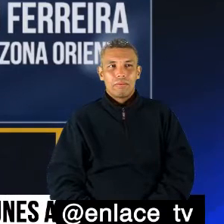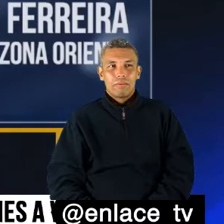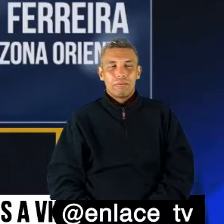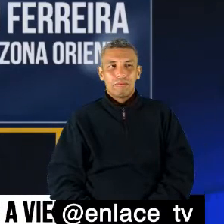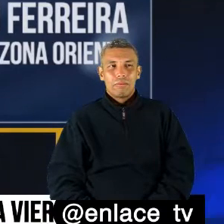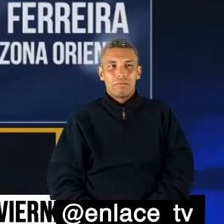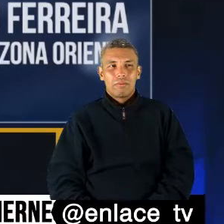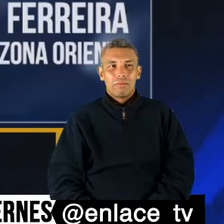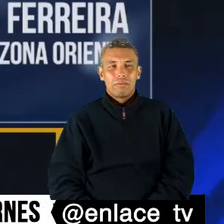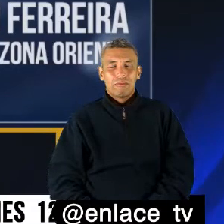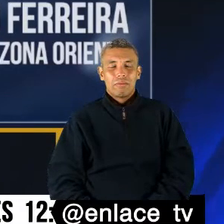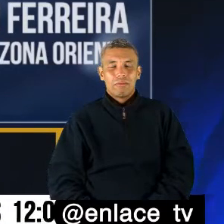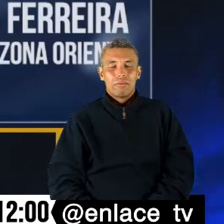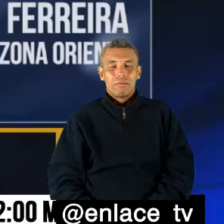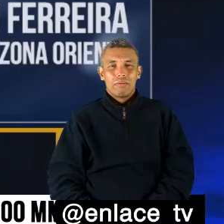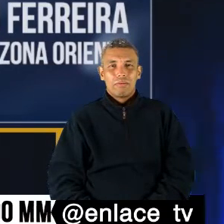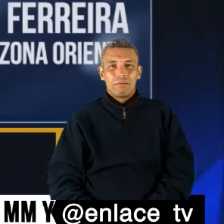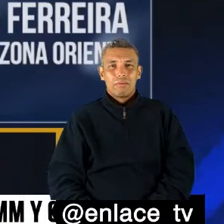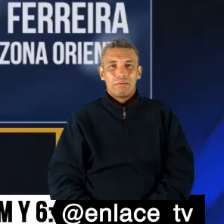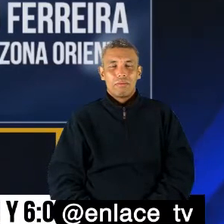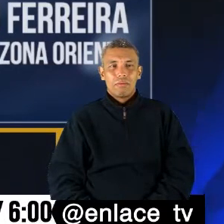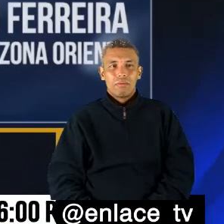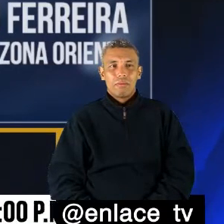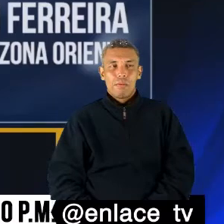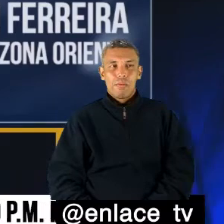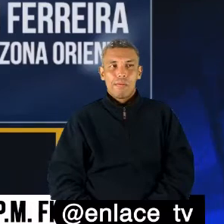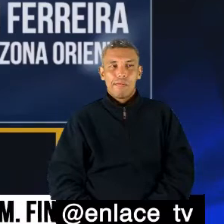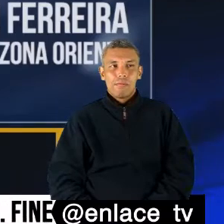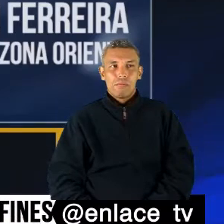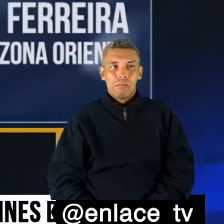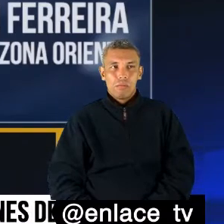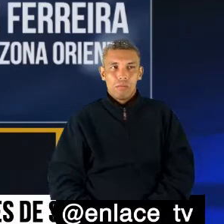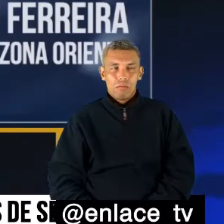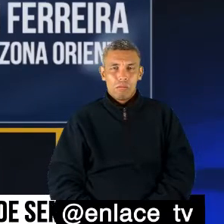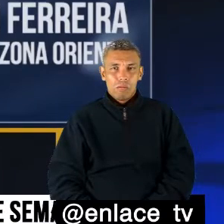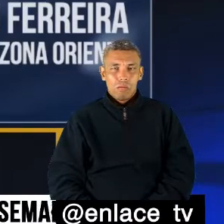empezar las actividades del Mundial, todos ellos acreditados.